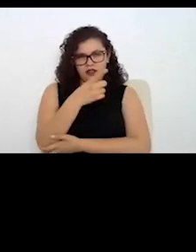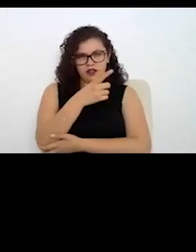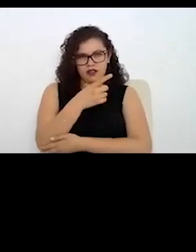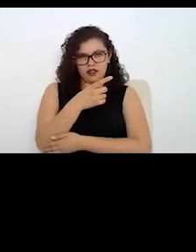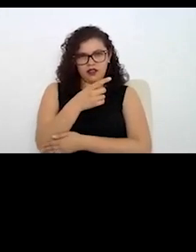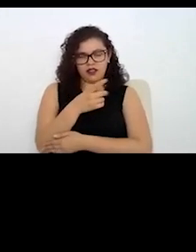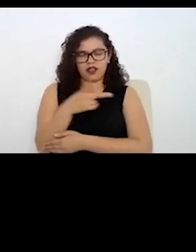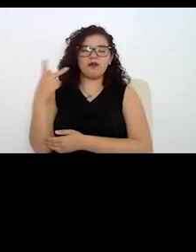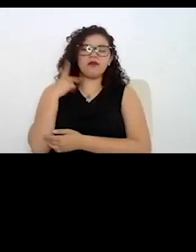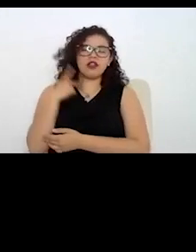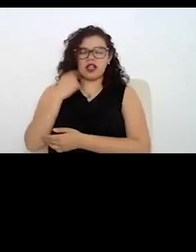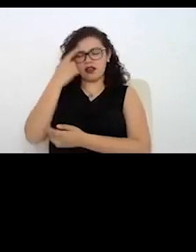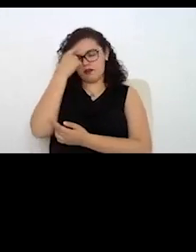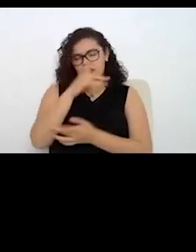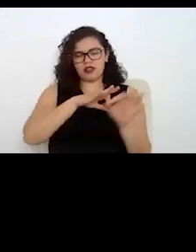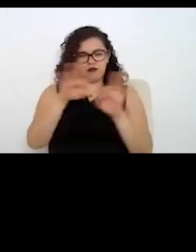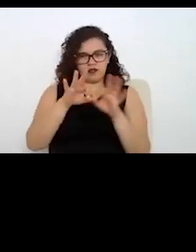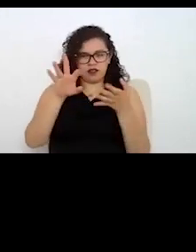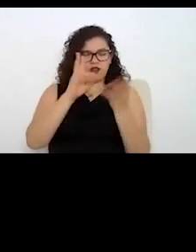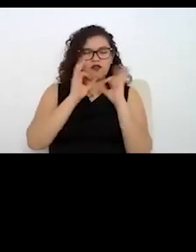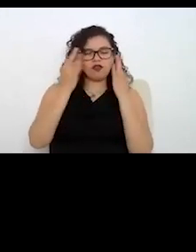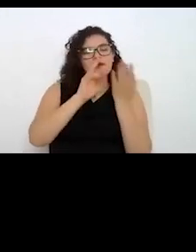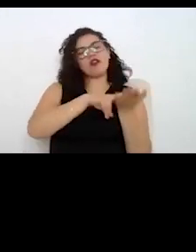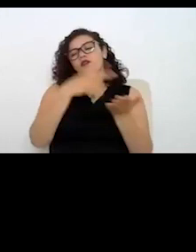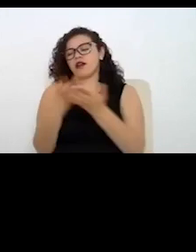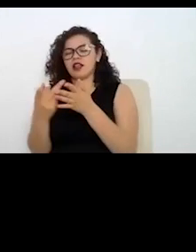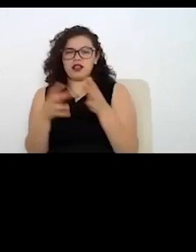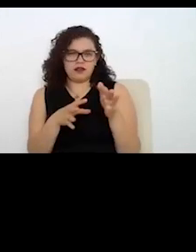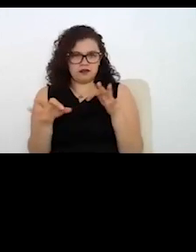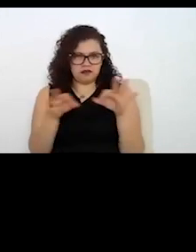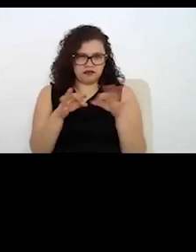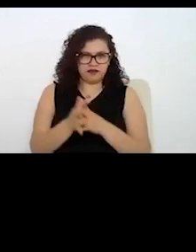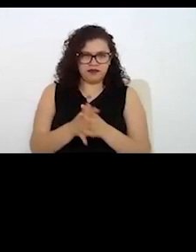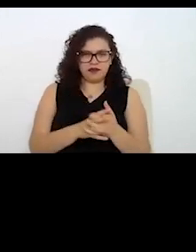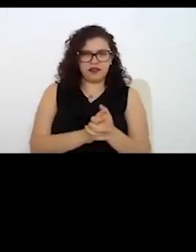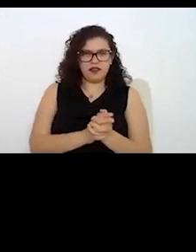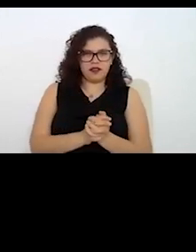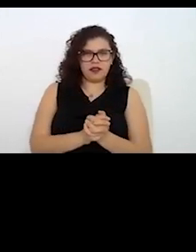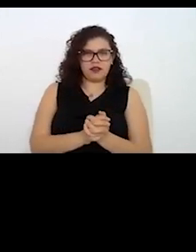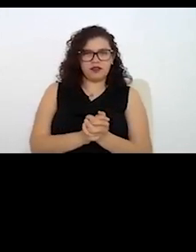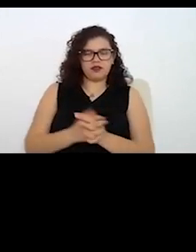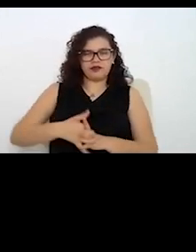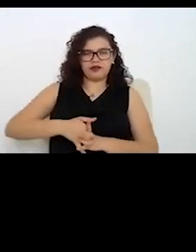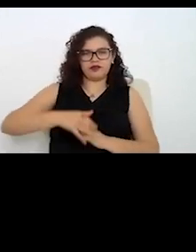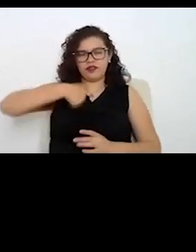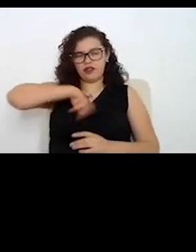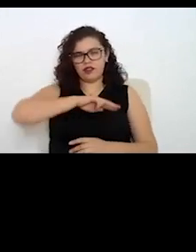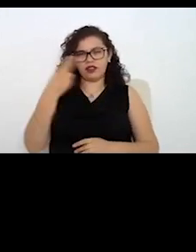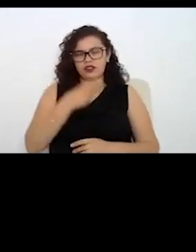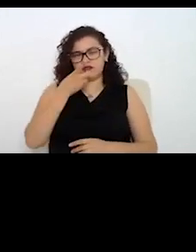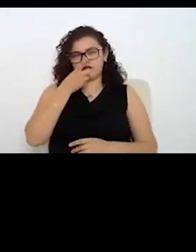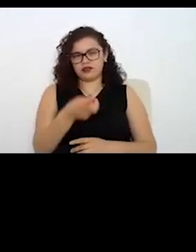una política de cómo se llevará a cabo la modalidad híbrida y pues necesitaríamos determinar si esta persona